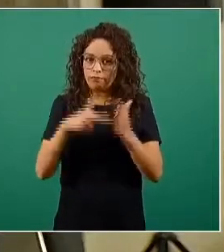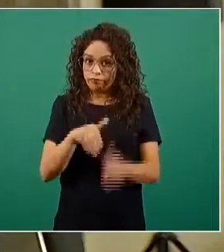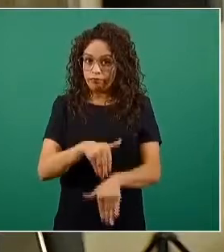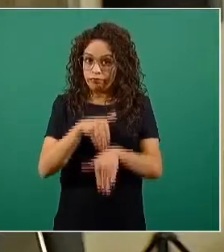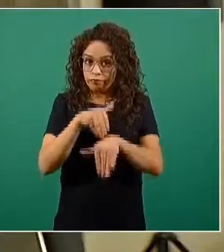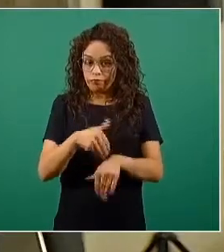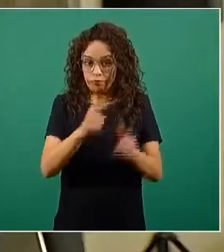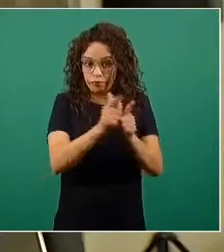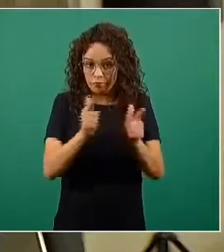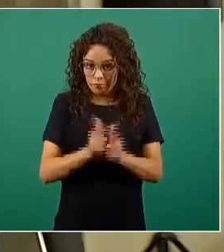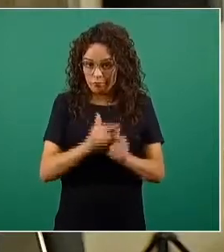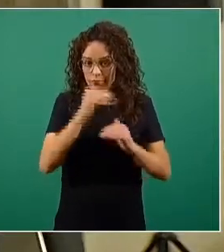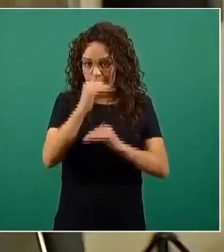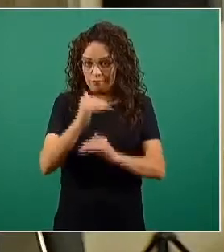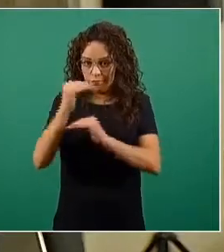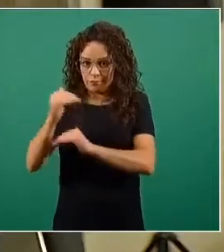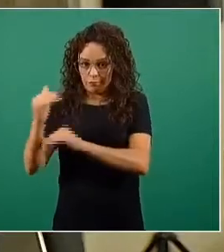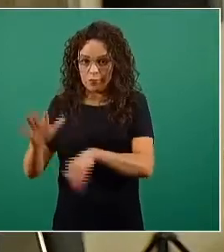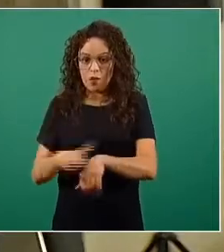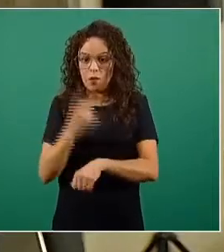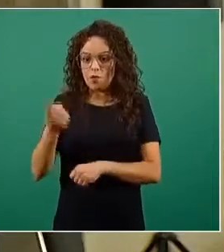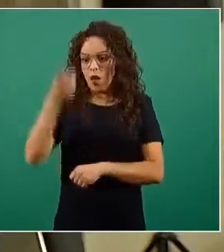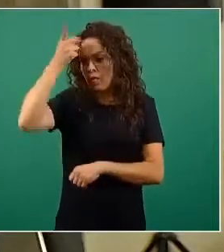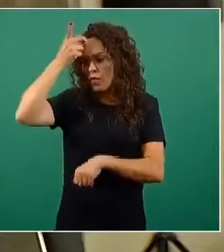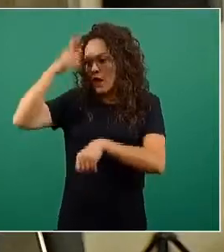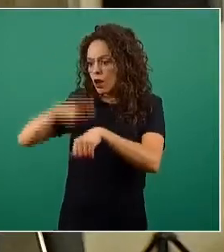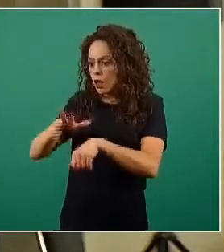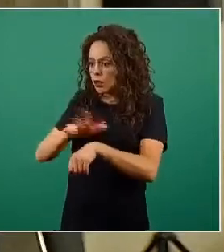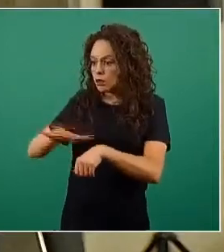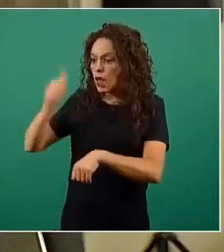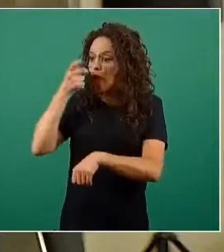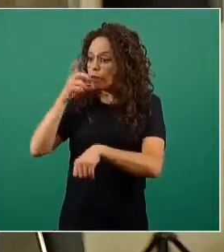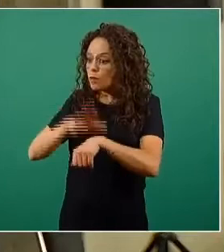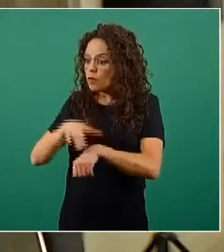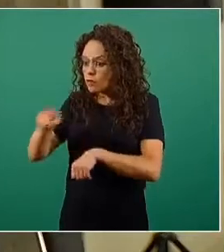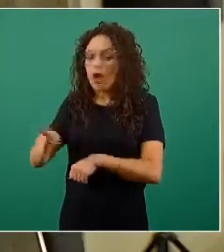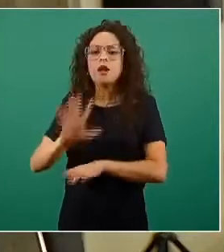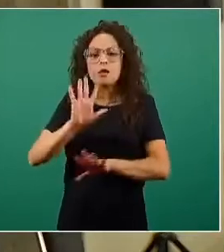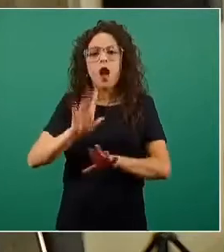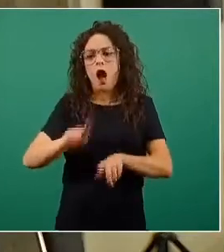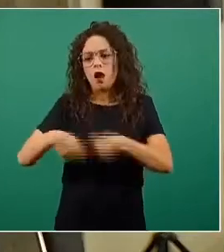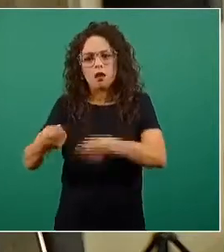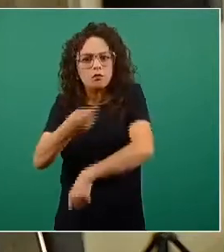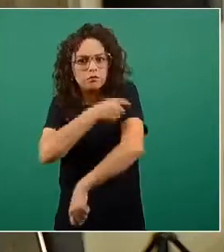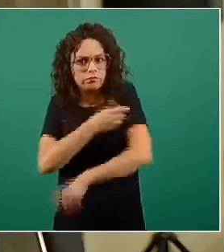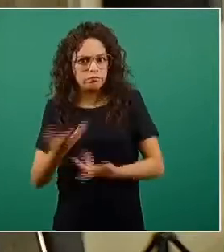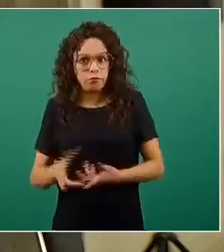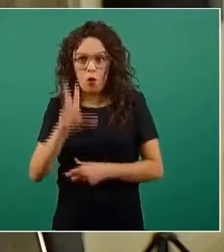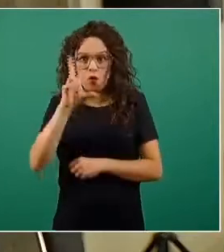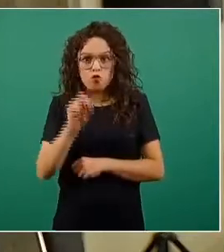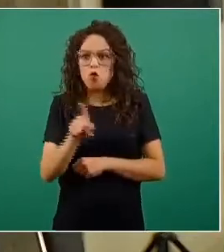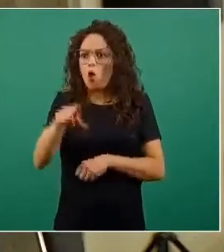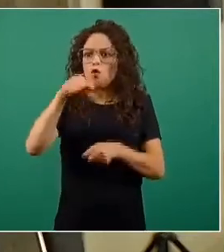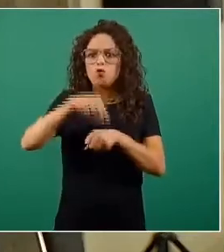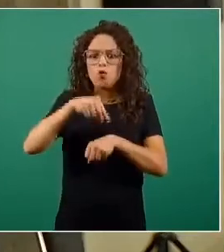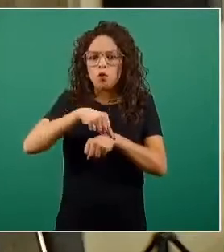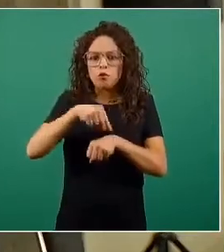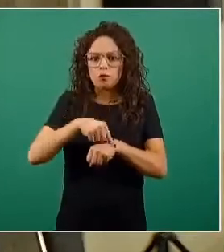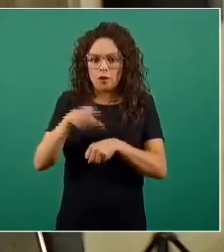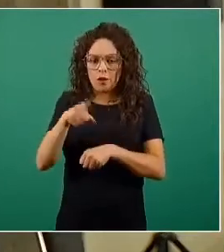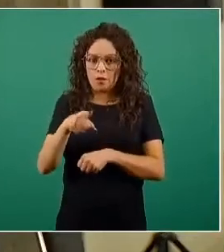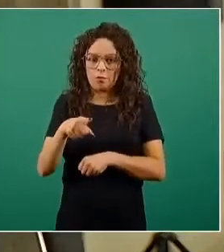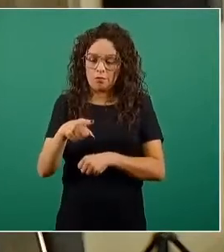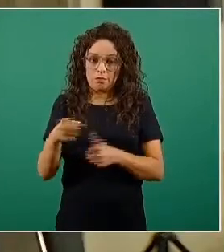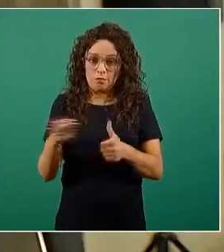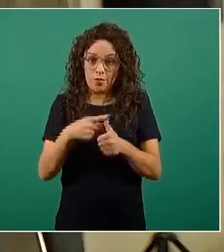empezó la jornada de vacunación y se vacunaron directivos del personal administrativo y no del personal de primera línea. Igual si